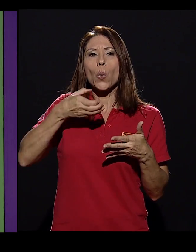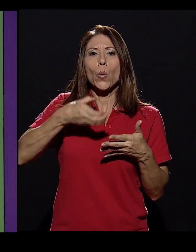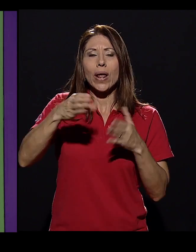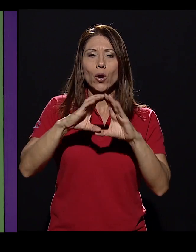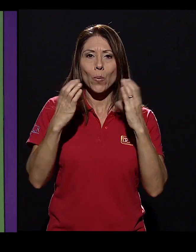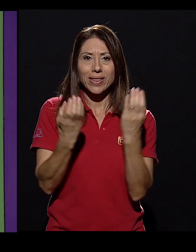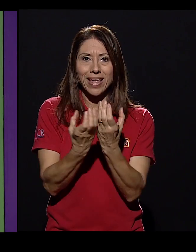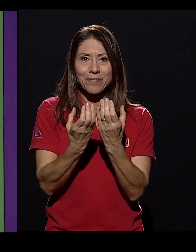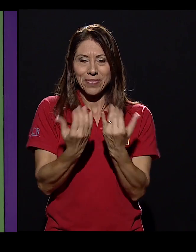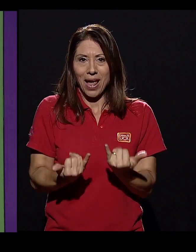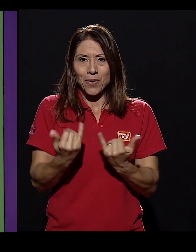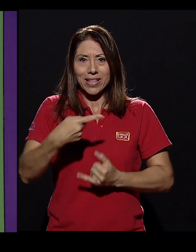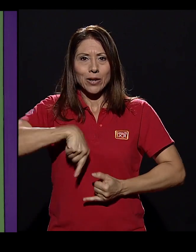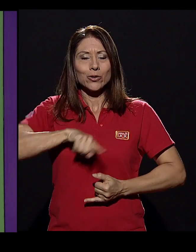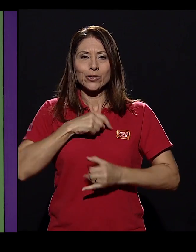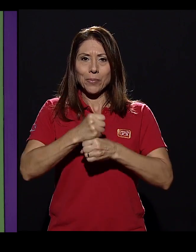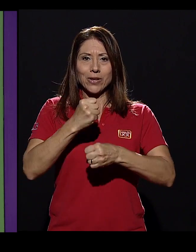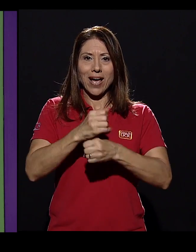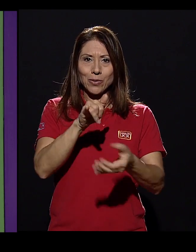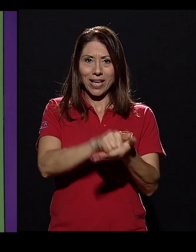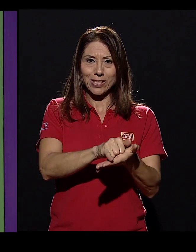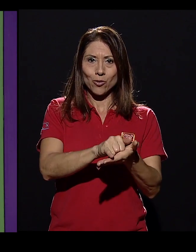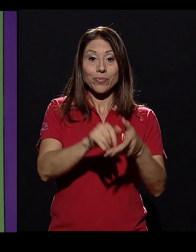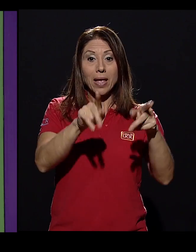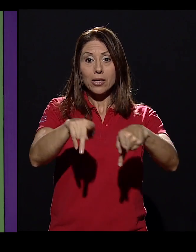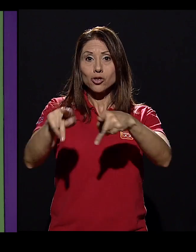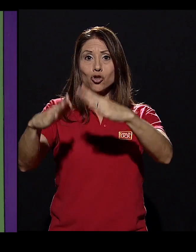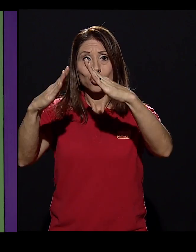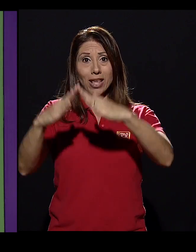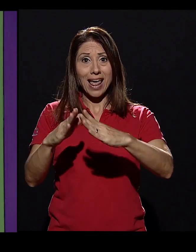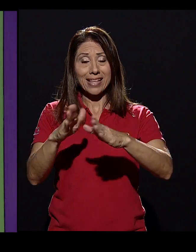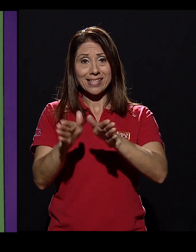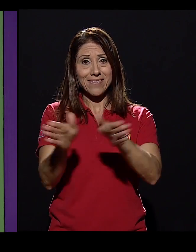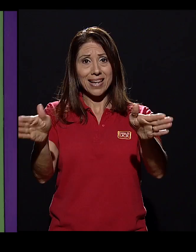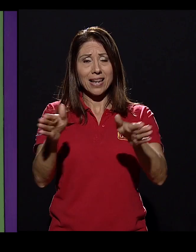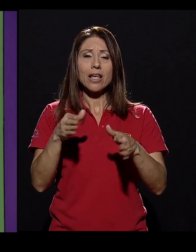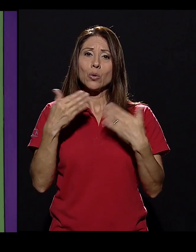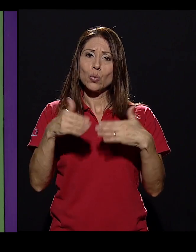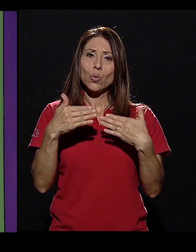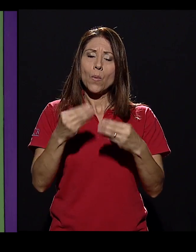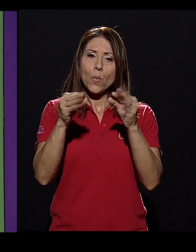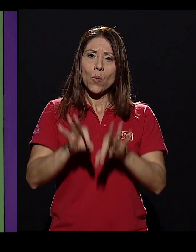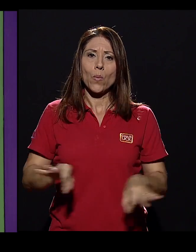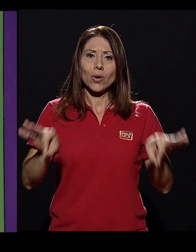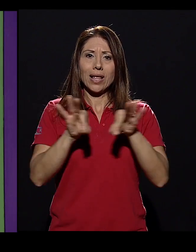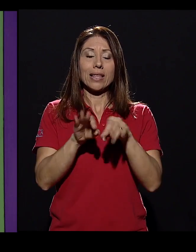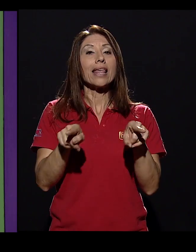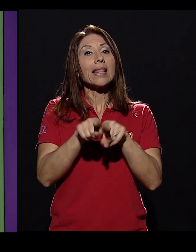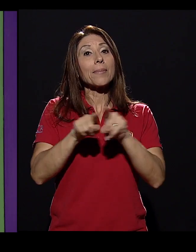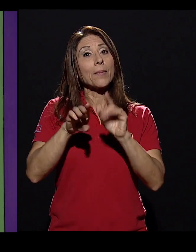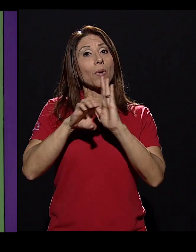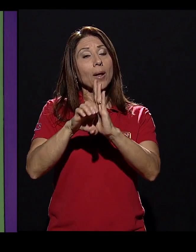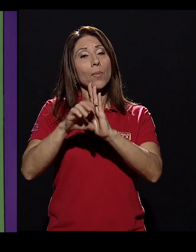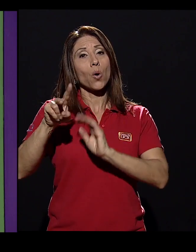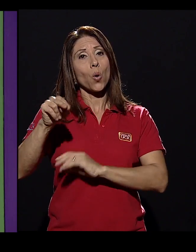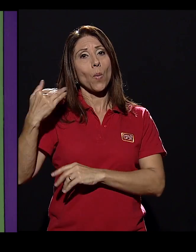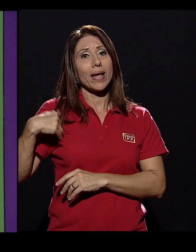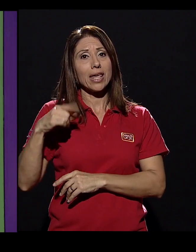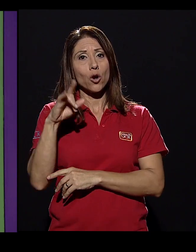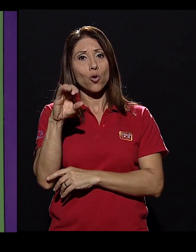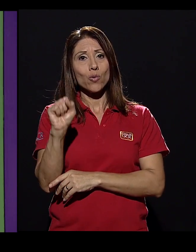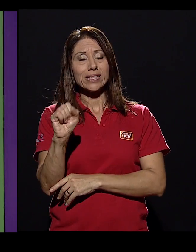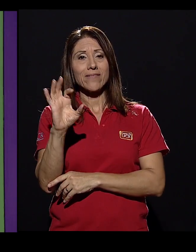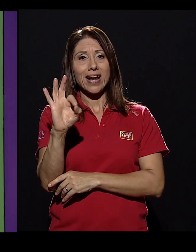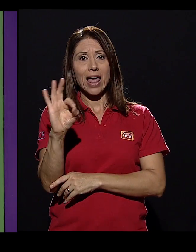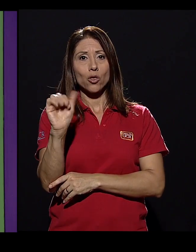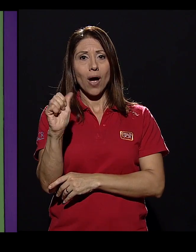queremos estar trabajando ahorita y, por supuesto, ahí la sociedad civil juega un rol estratégico. Pero además hay acciones que se están encaminando. Por ejemplo, el compañero Luis Fernando Astorga